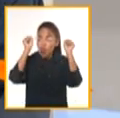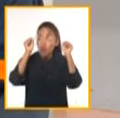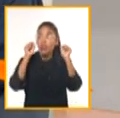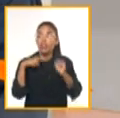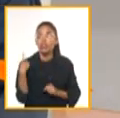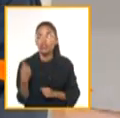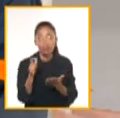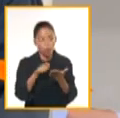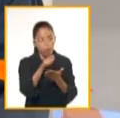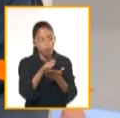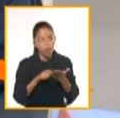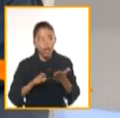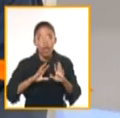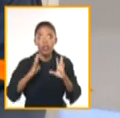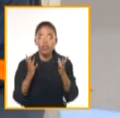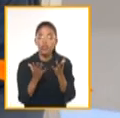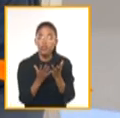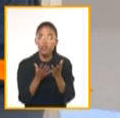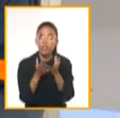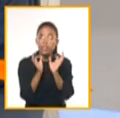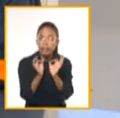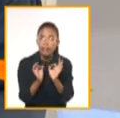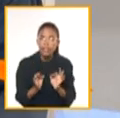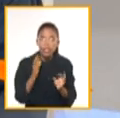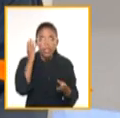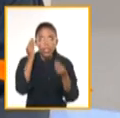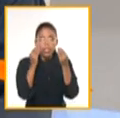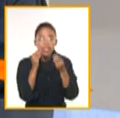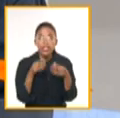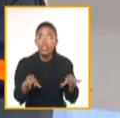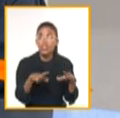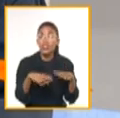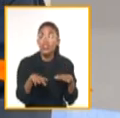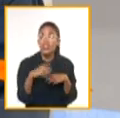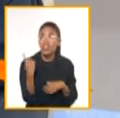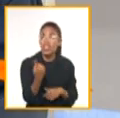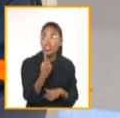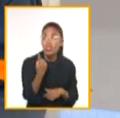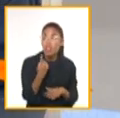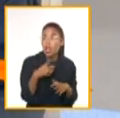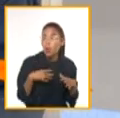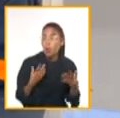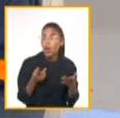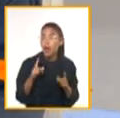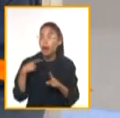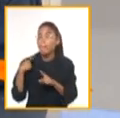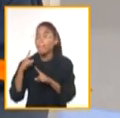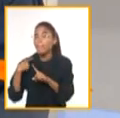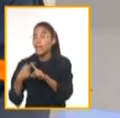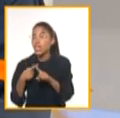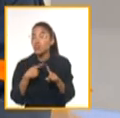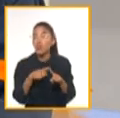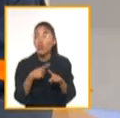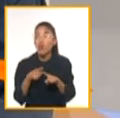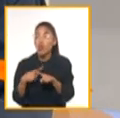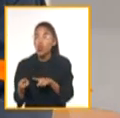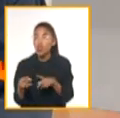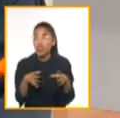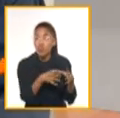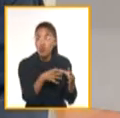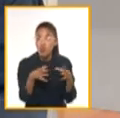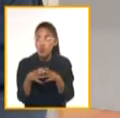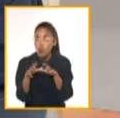definimos qué situación tenía la red nacional y qué situación tenían las unidades que habían salido de servicio, porque hay que definir para